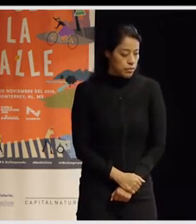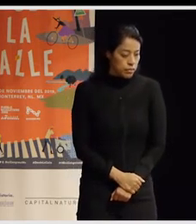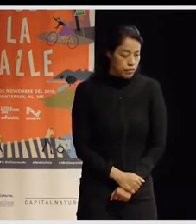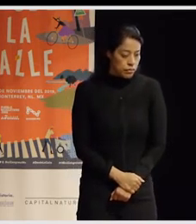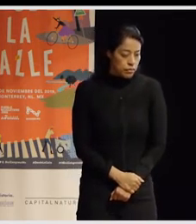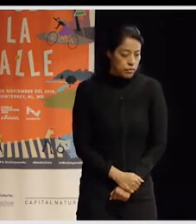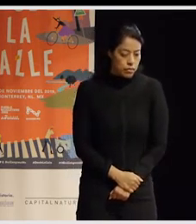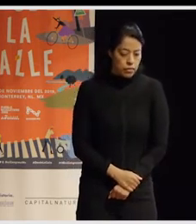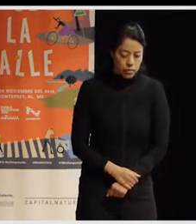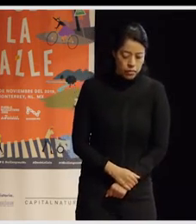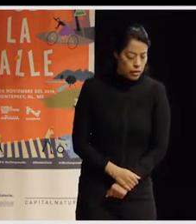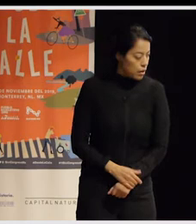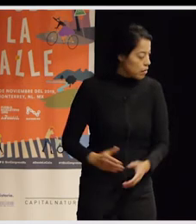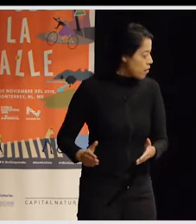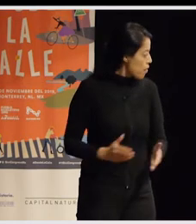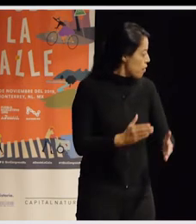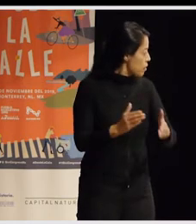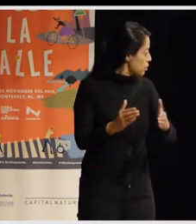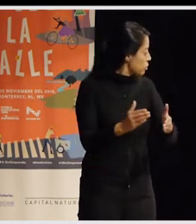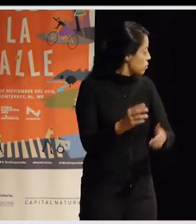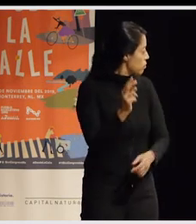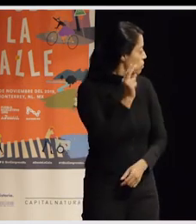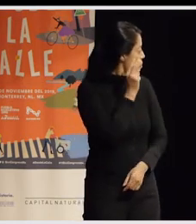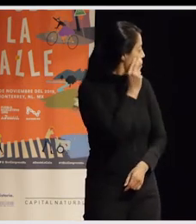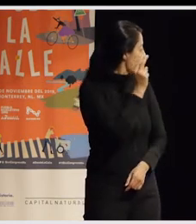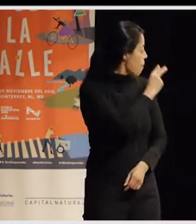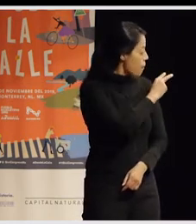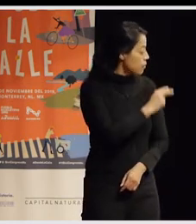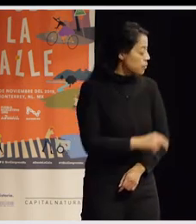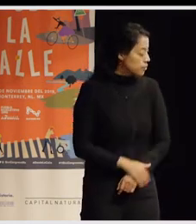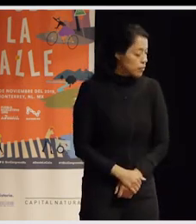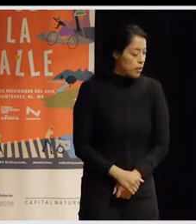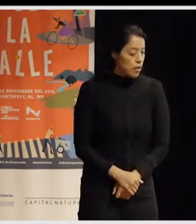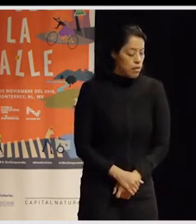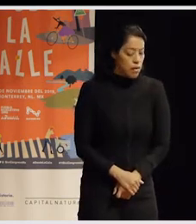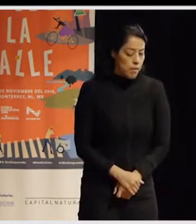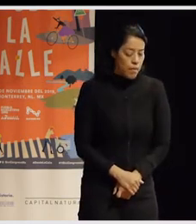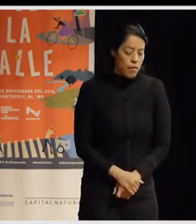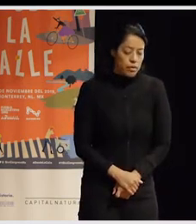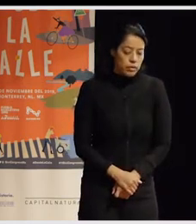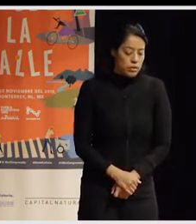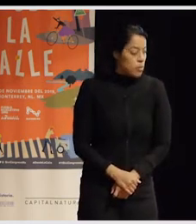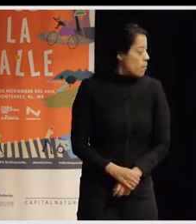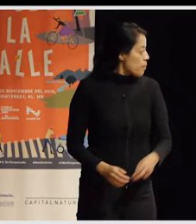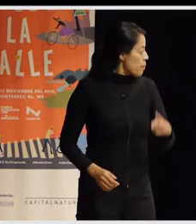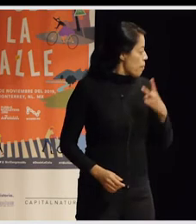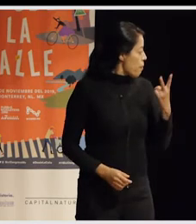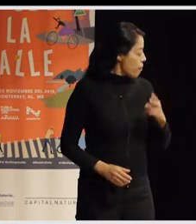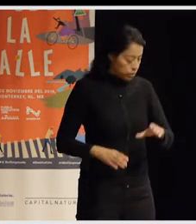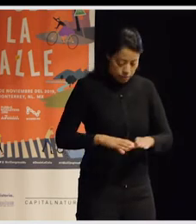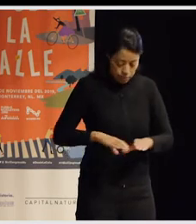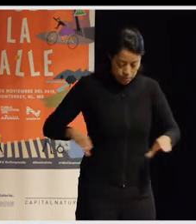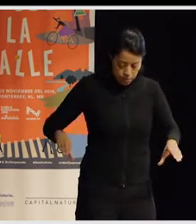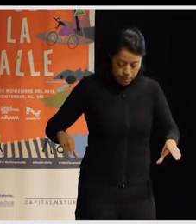en el arroyo vehicular la imagen objetivo muestra que tenemos dos bolardos para garantizar la